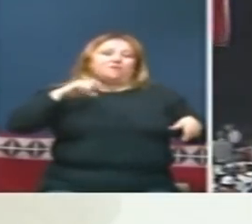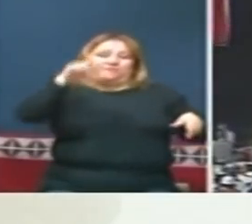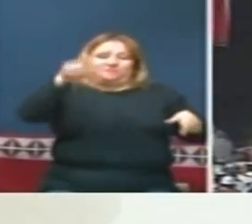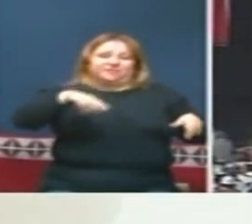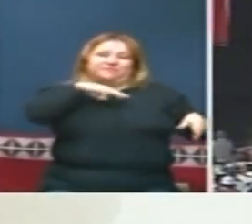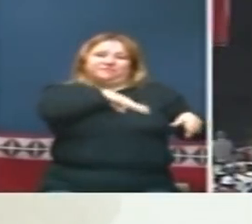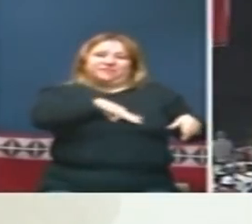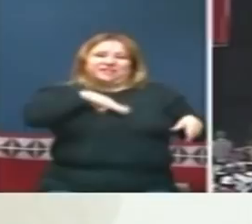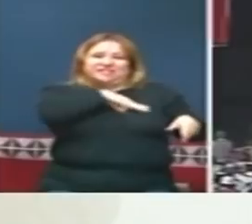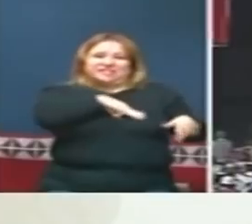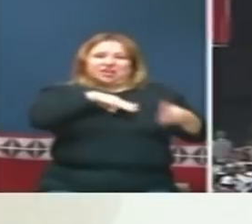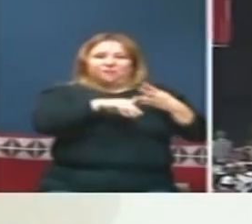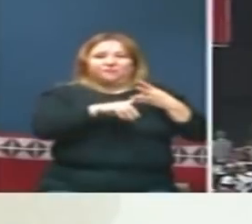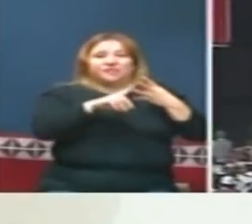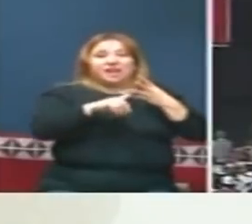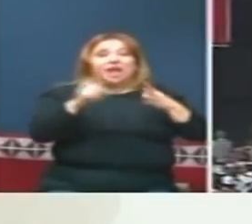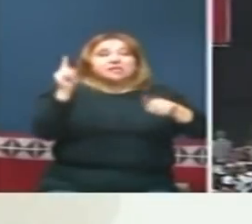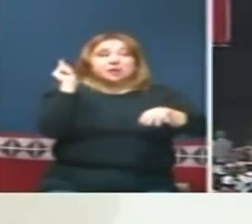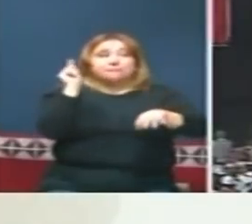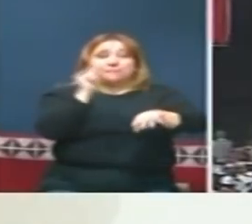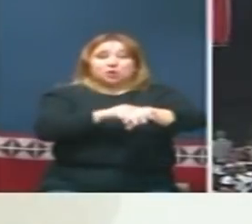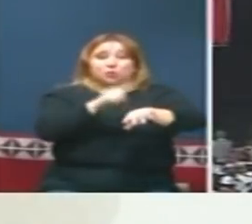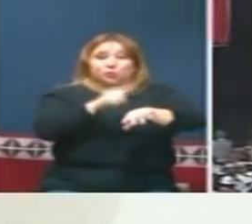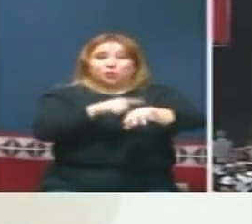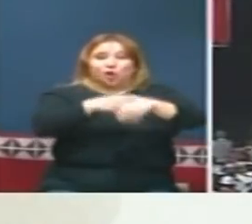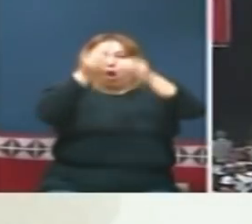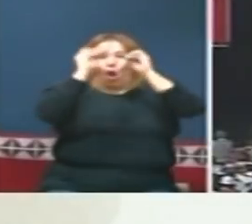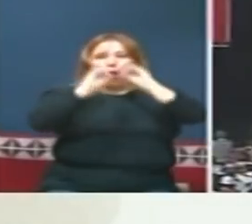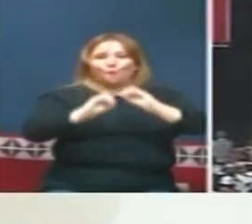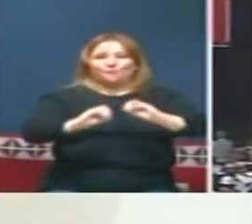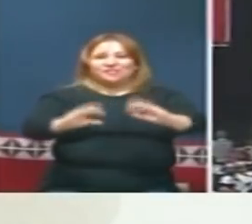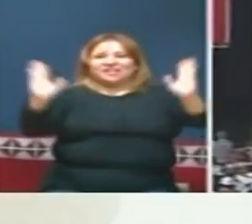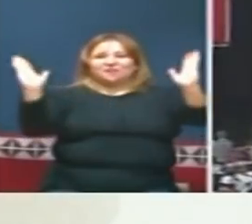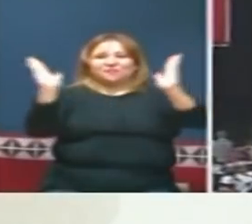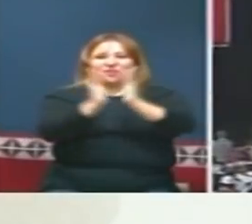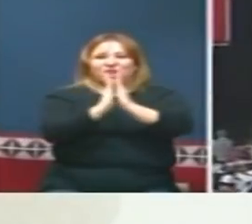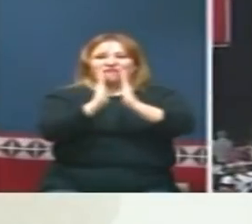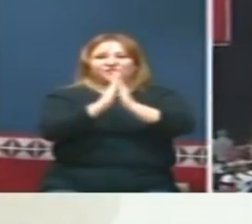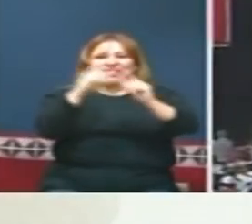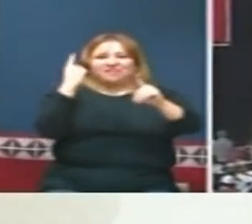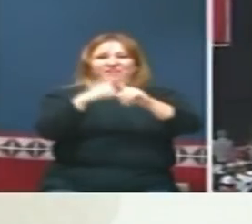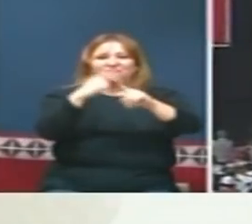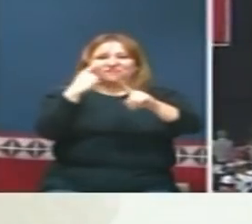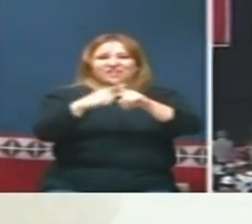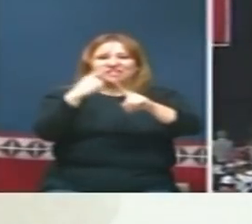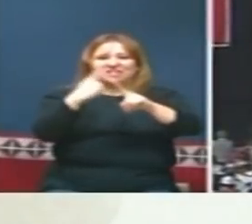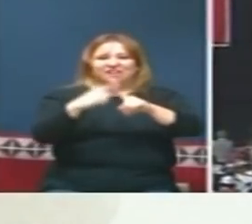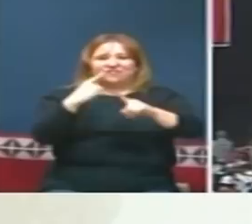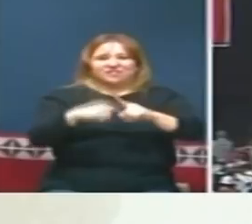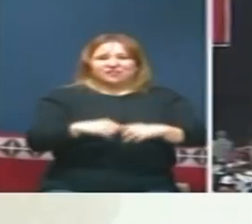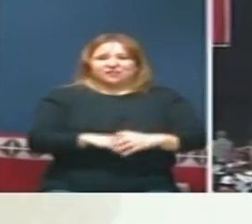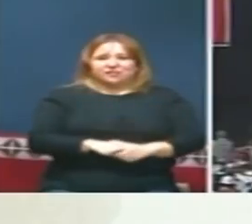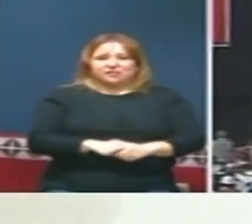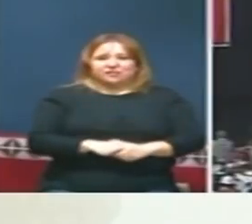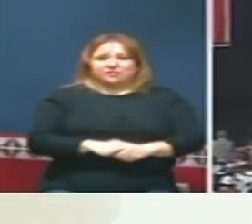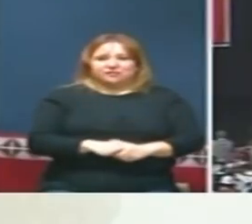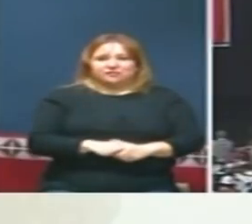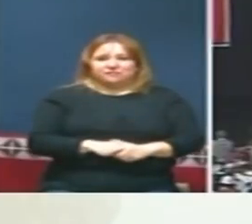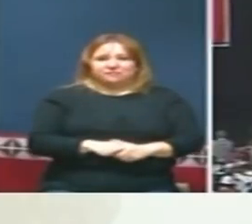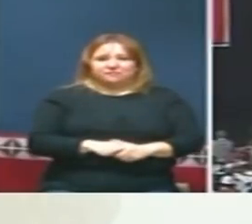Wenceslao Pedernera. En minutos no más se dará inicio a esta celebración eucarística.